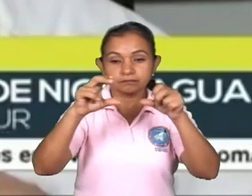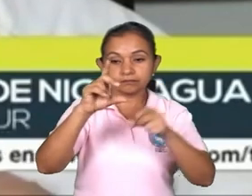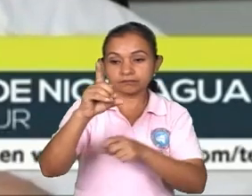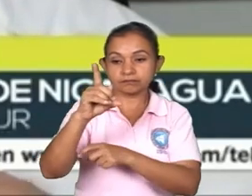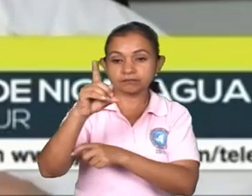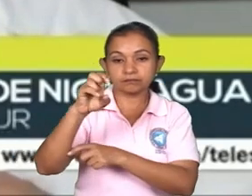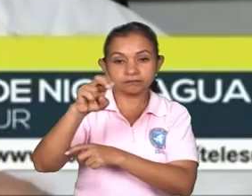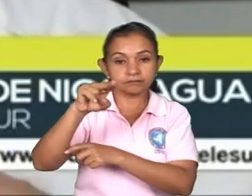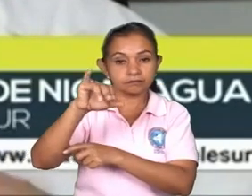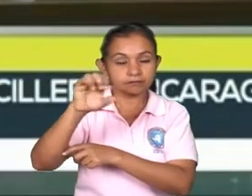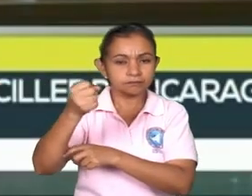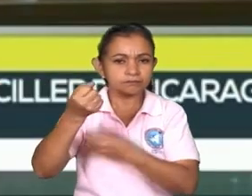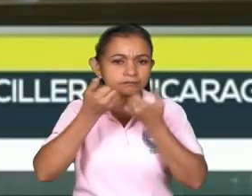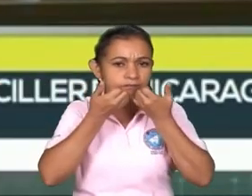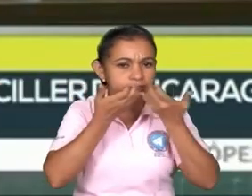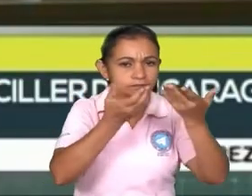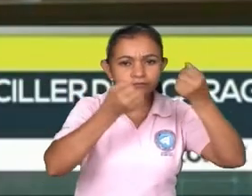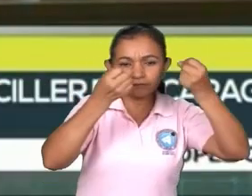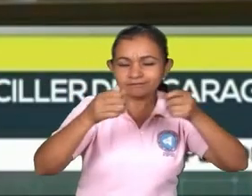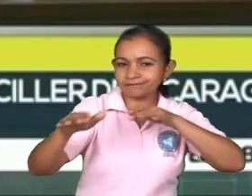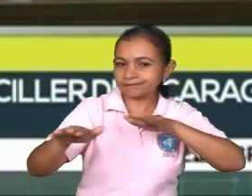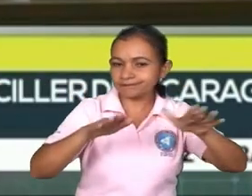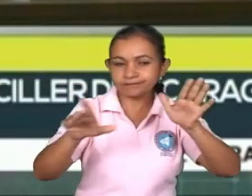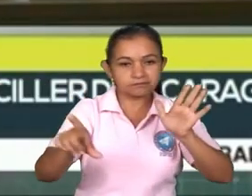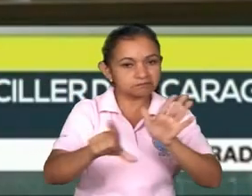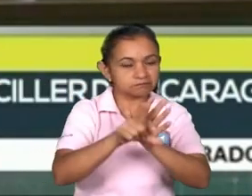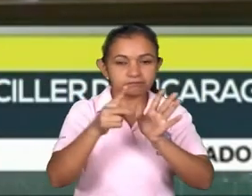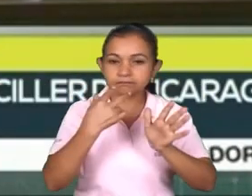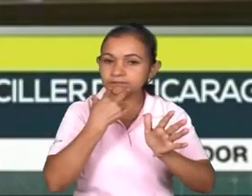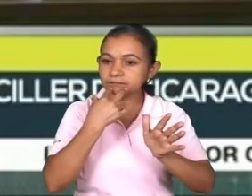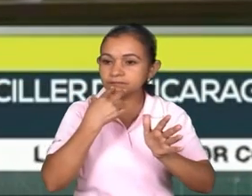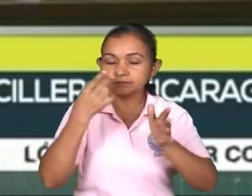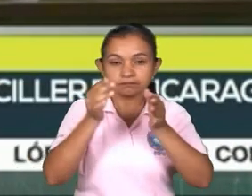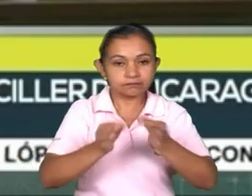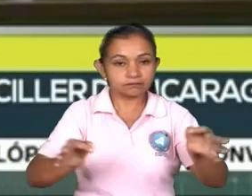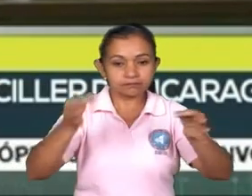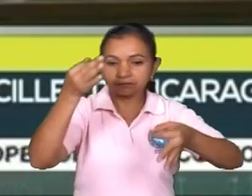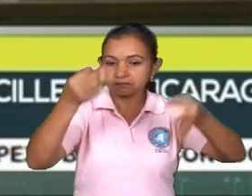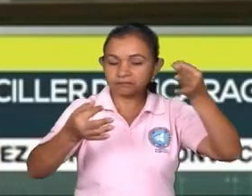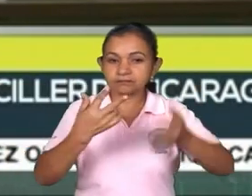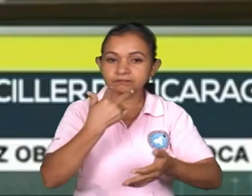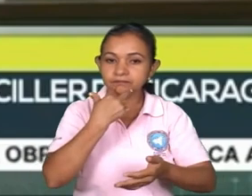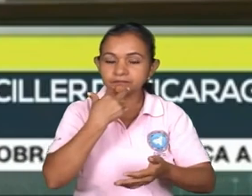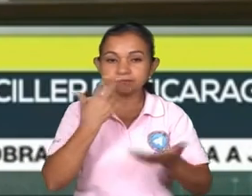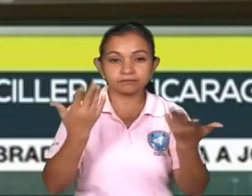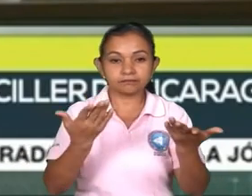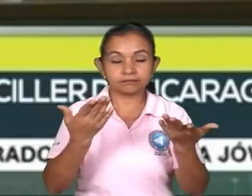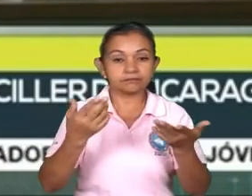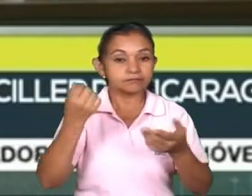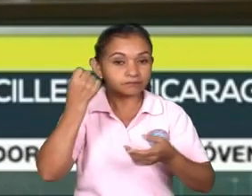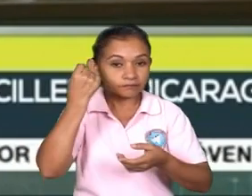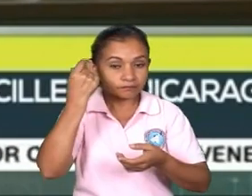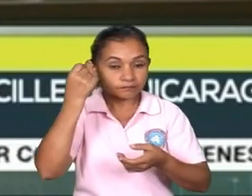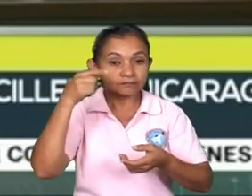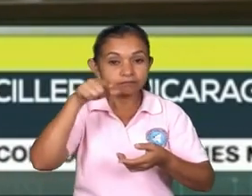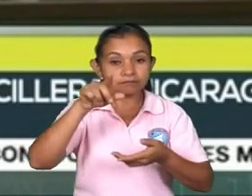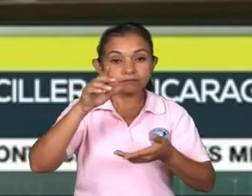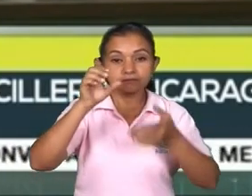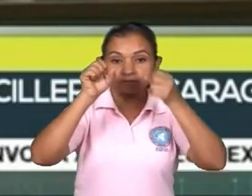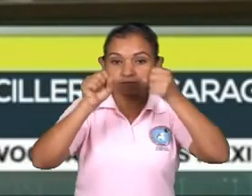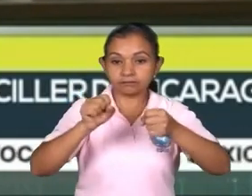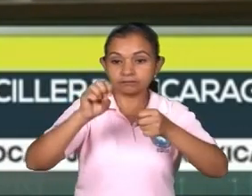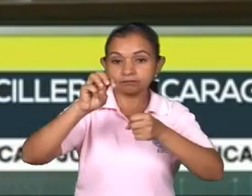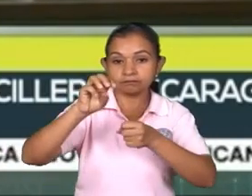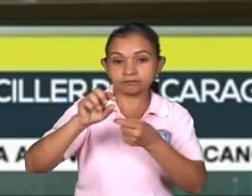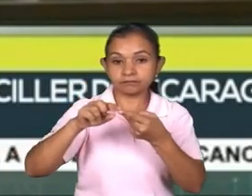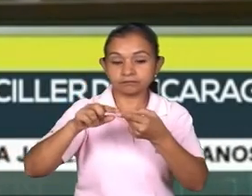las acciones de Luis Almagro como improcedentes, ilegales y sin fundamentos jurídicos. Pero es la interpretación que Almagro quiere